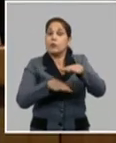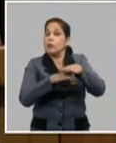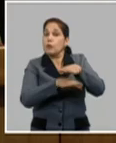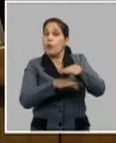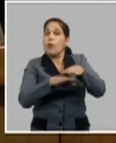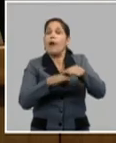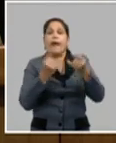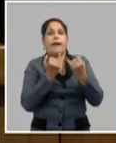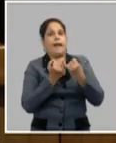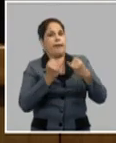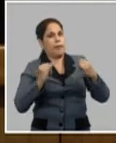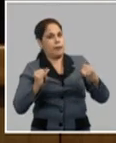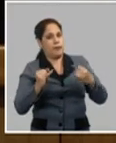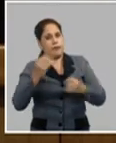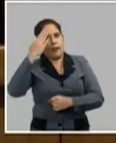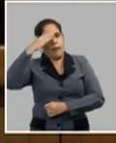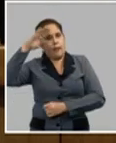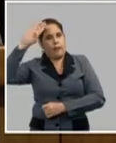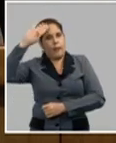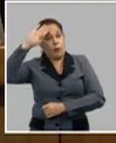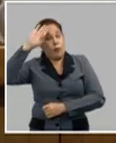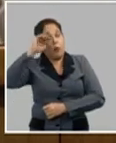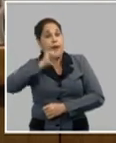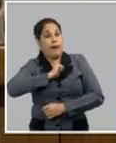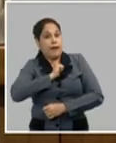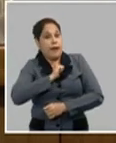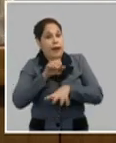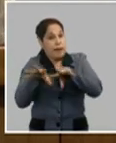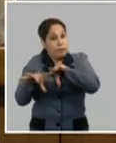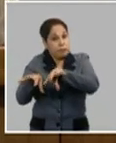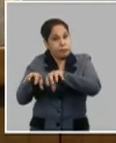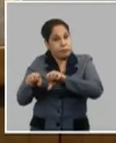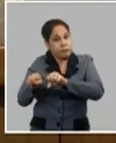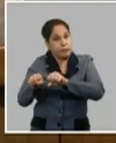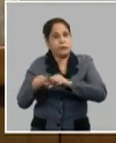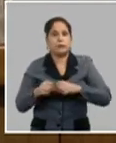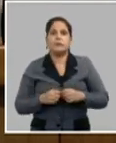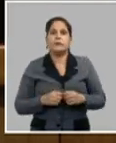y dependencia de Cuba a los Estados Unidos hasta enero de